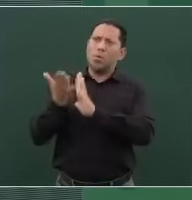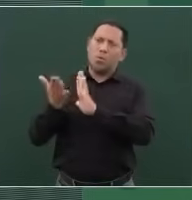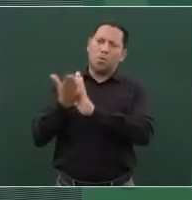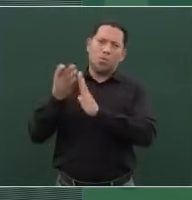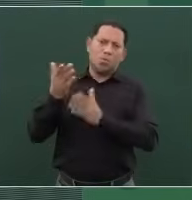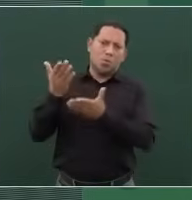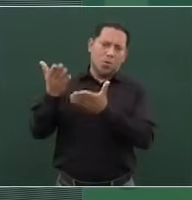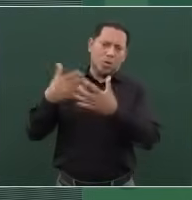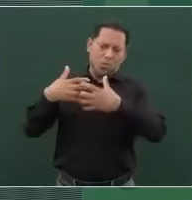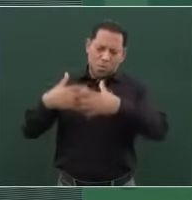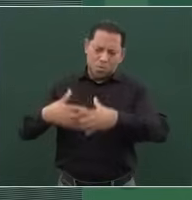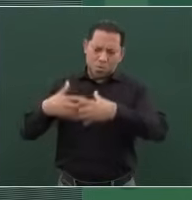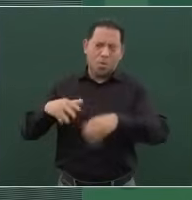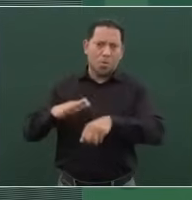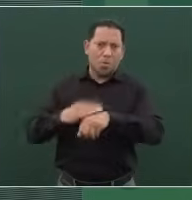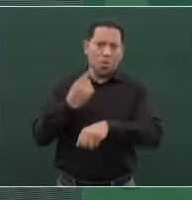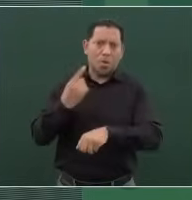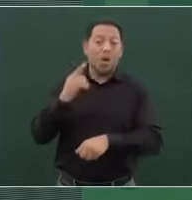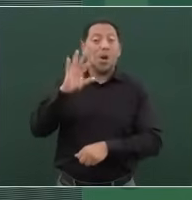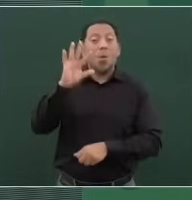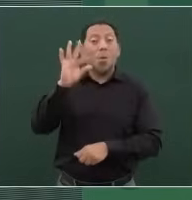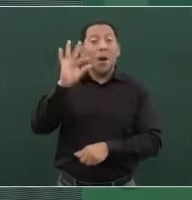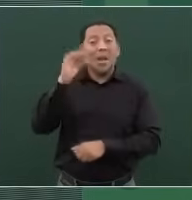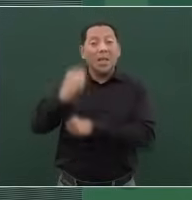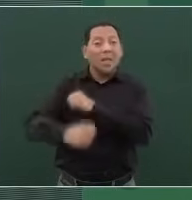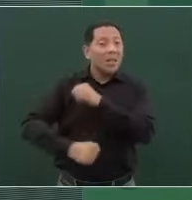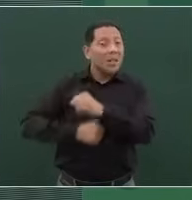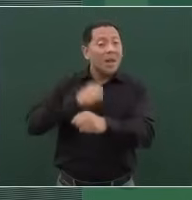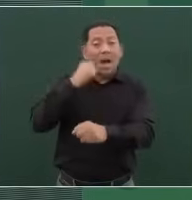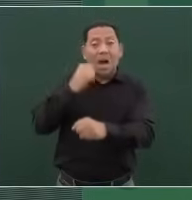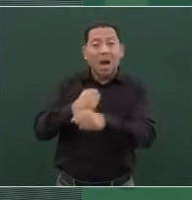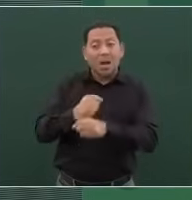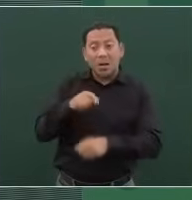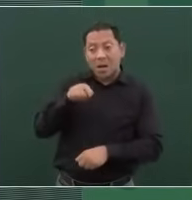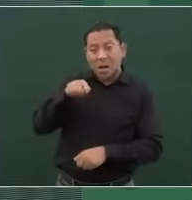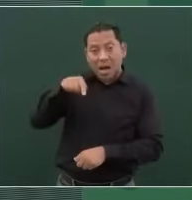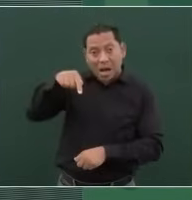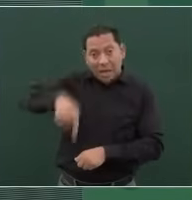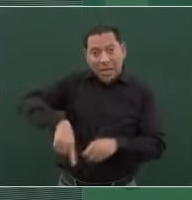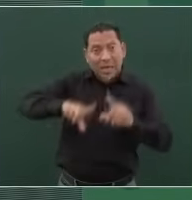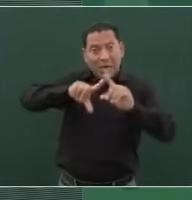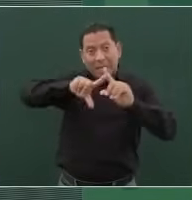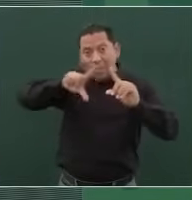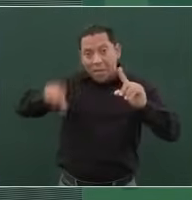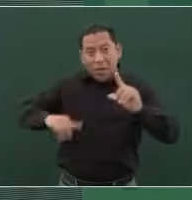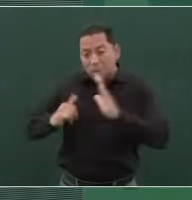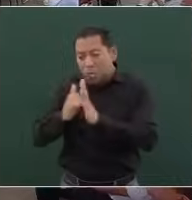porque llevaban más de 40 años que no se hacía una refinería en el país,